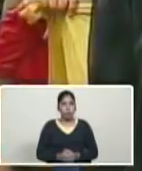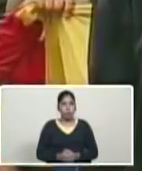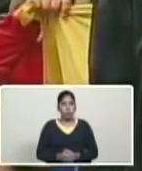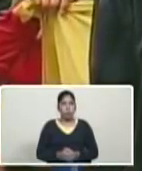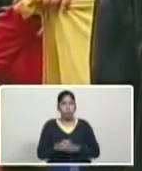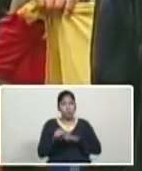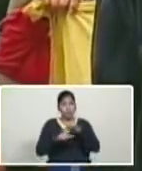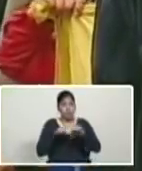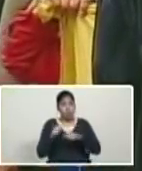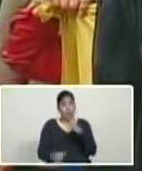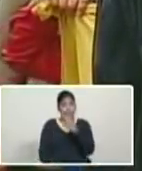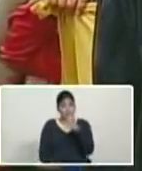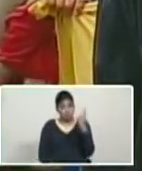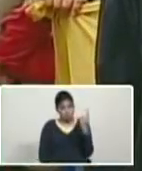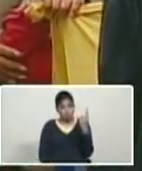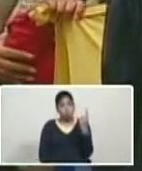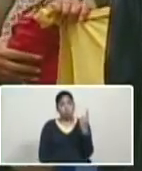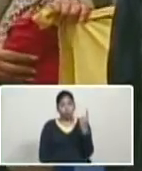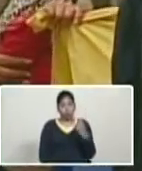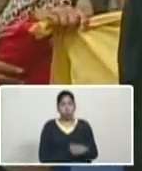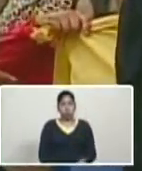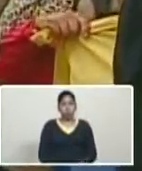Siglo XXI.